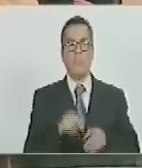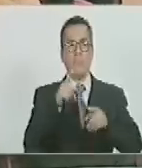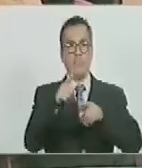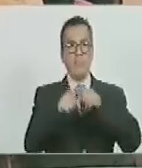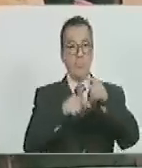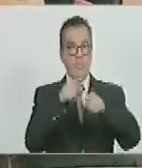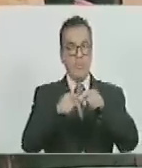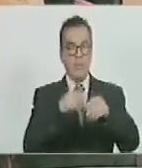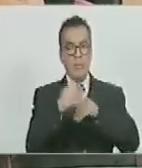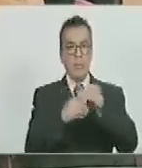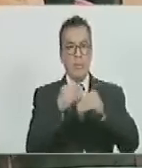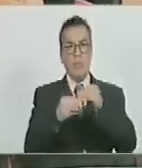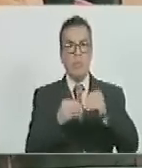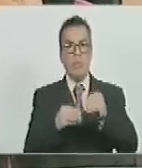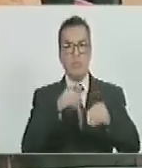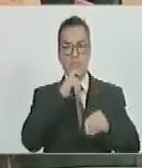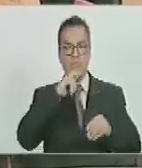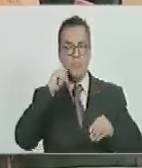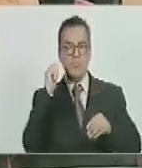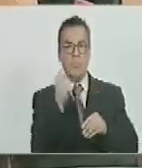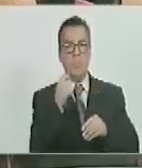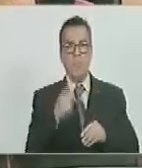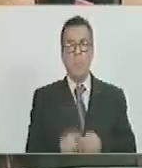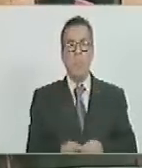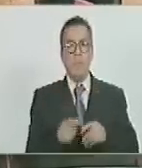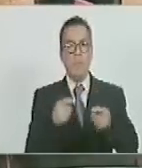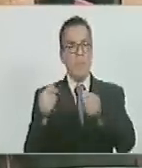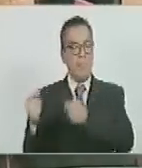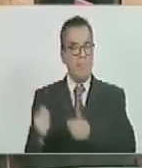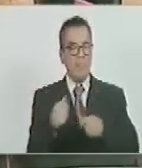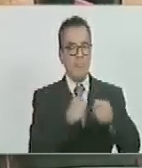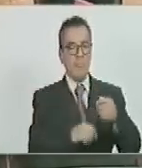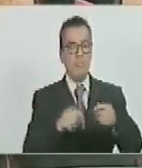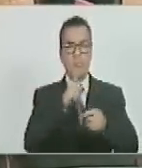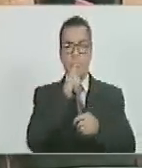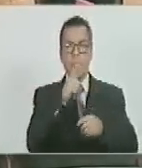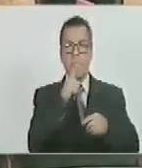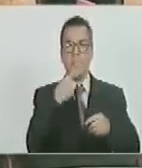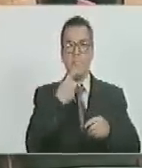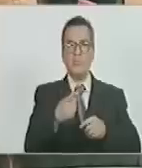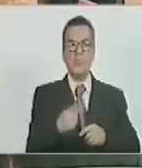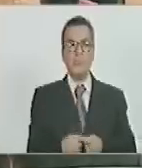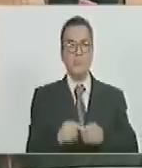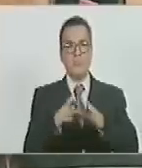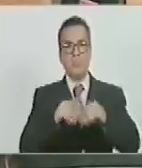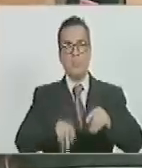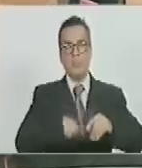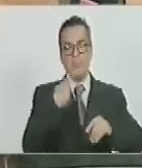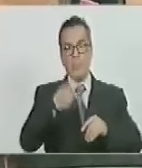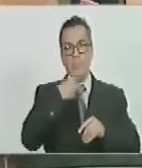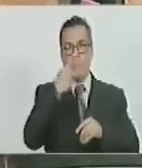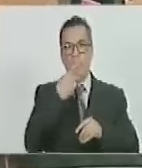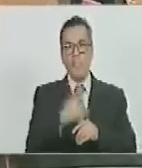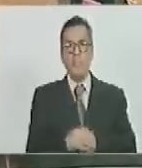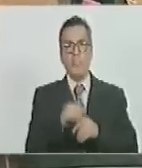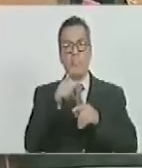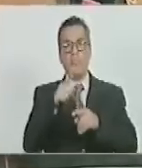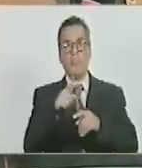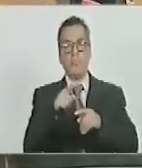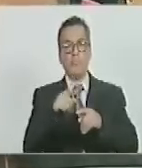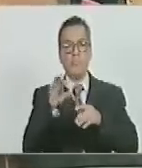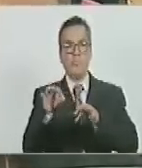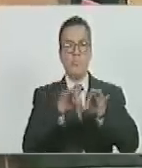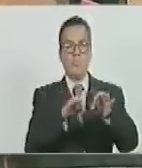imberbes y novicios avatares del odio, administradores de maldad que intentaron capturar el poder político por una vía